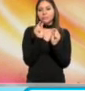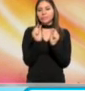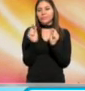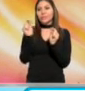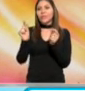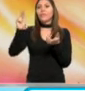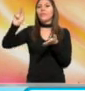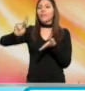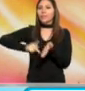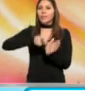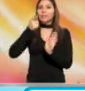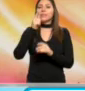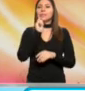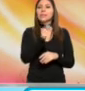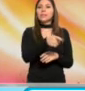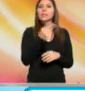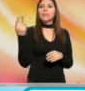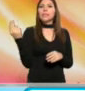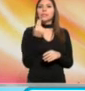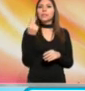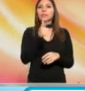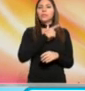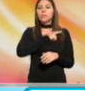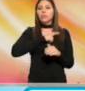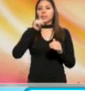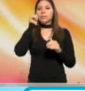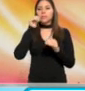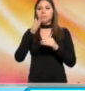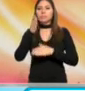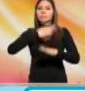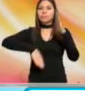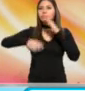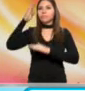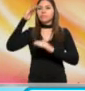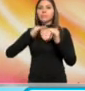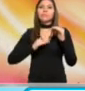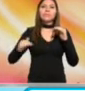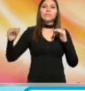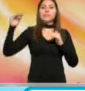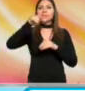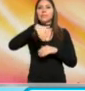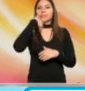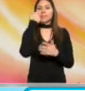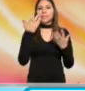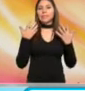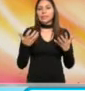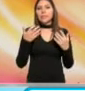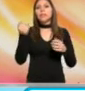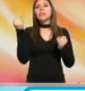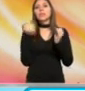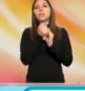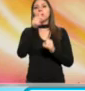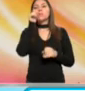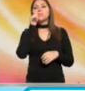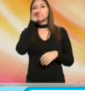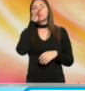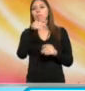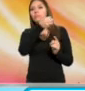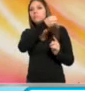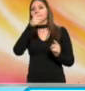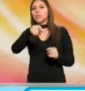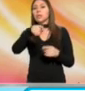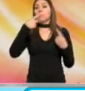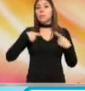vez hablamos de esta necesidad de lo alto, de llegar a lo más alto posible Sí. y de estos niveles de exigencia, ¿no? No era una